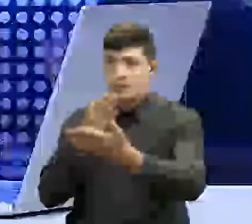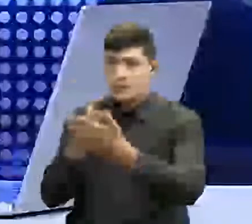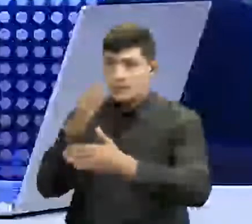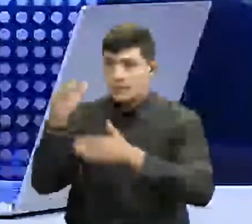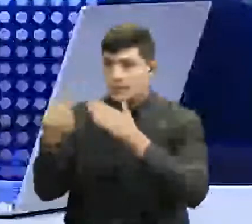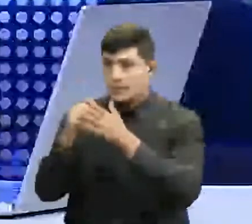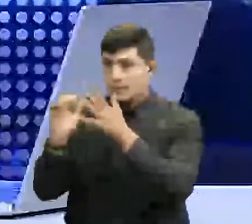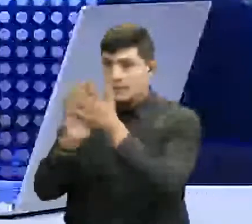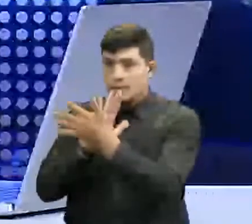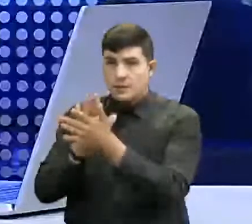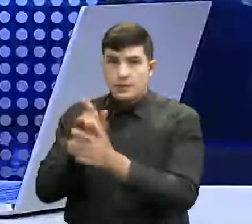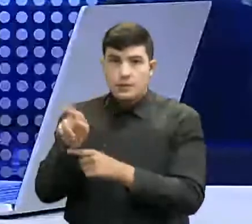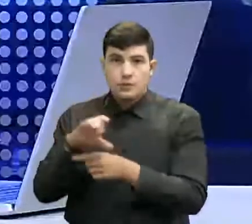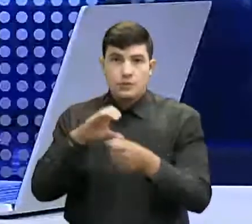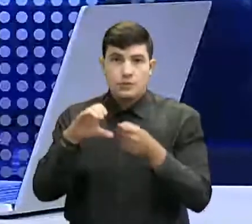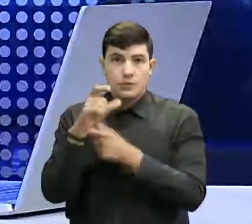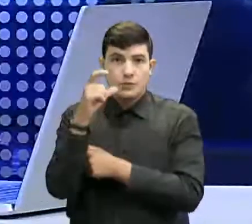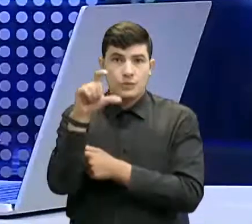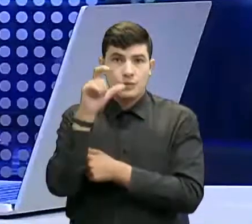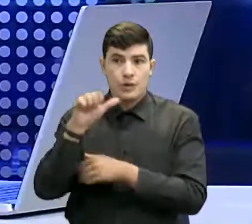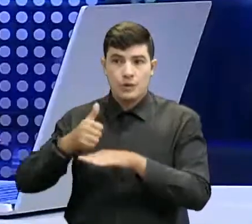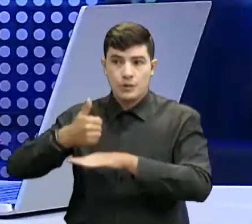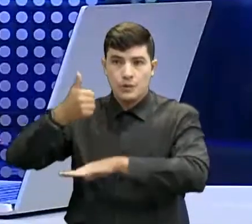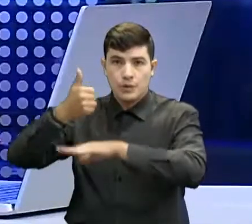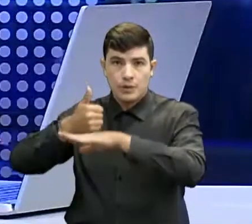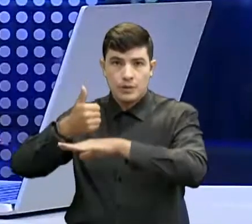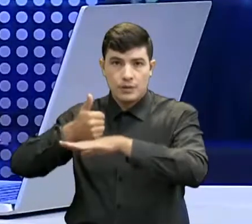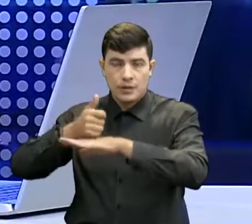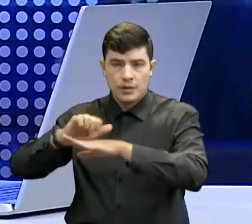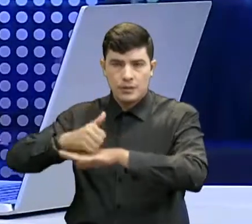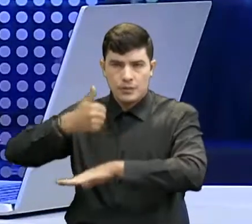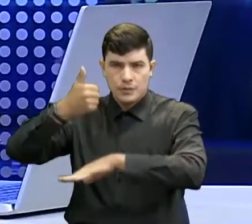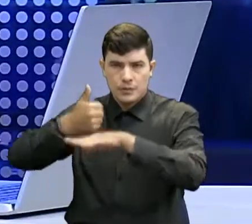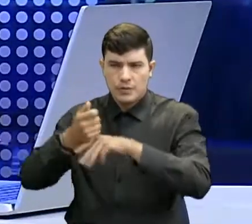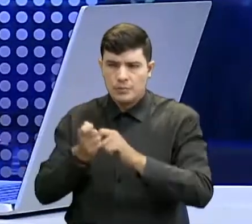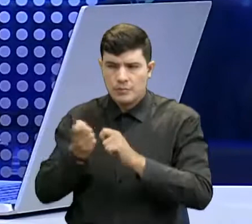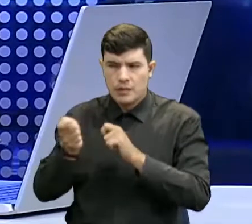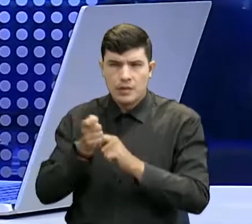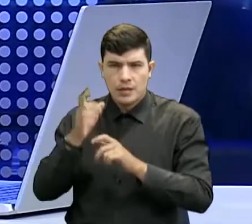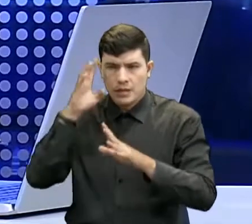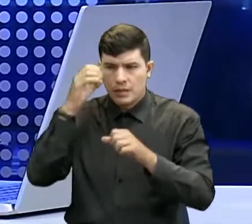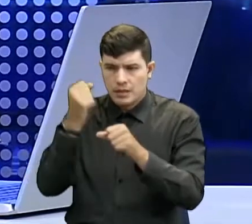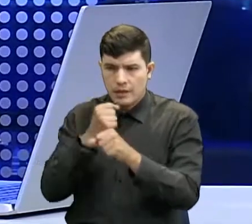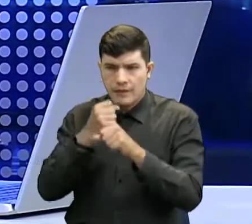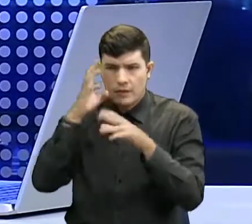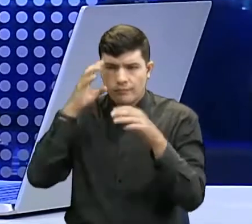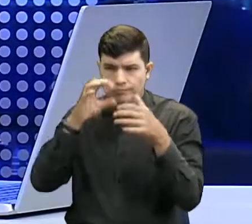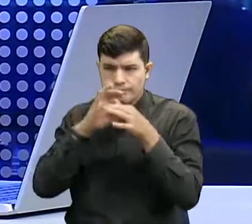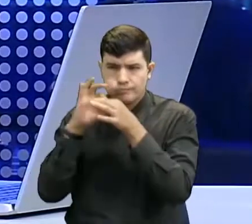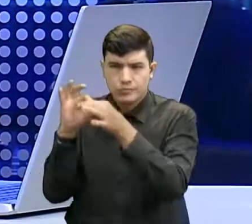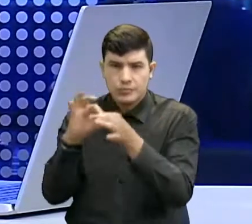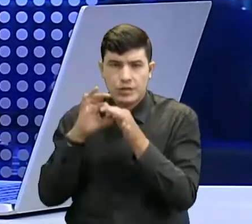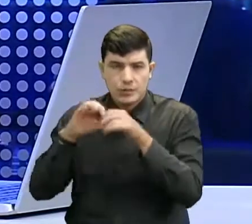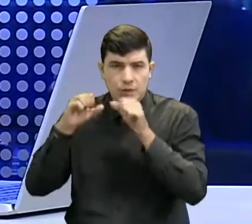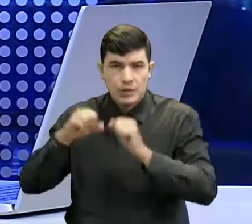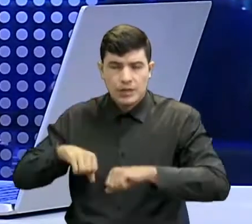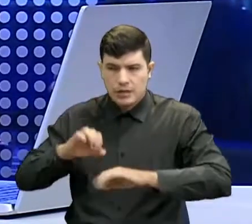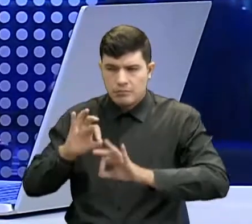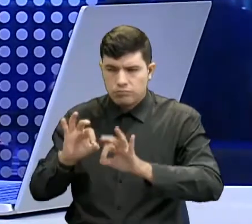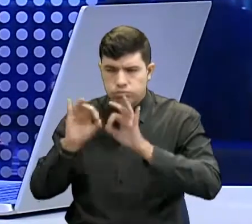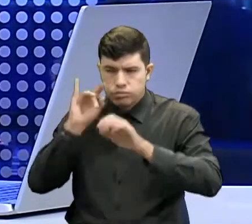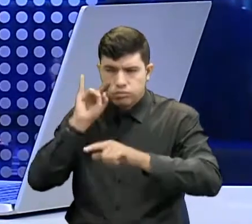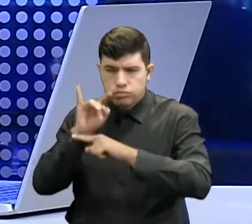Mientras tanto, en Cúcuta, las autoridades fronterizas y de seguridad trabajan de manera articulada para reforzar de manera